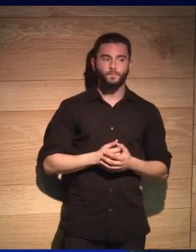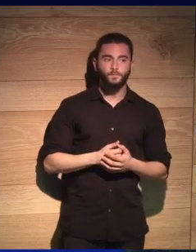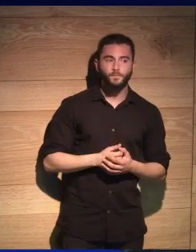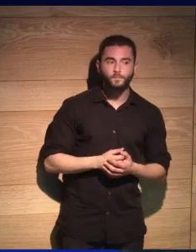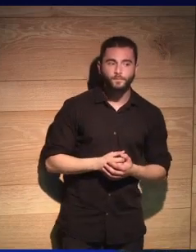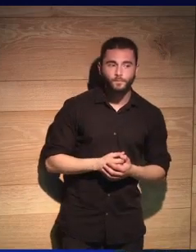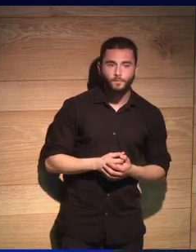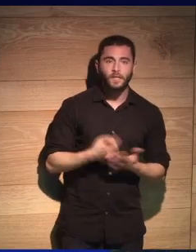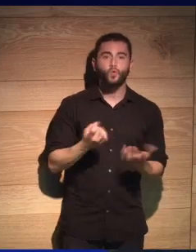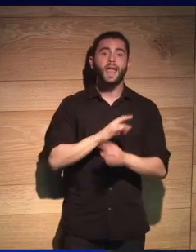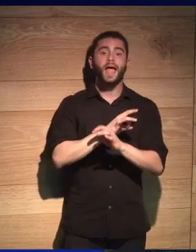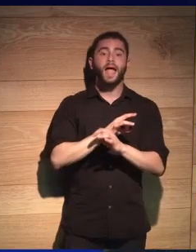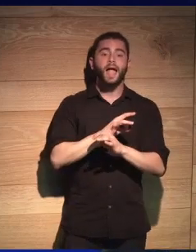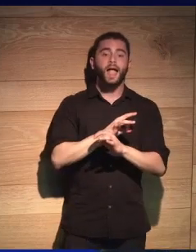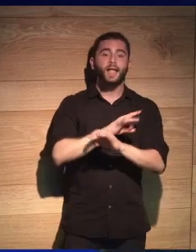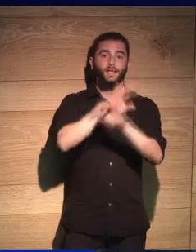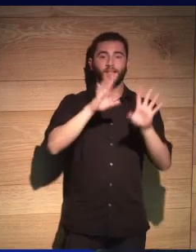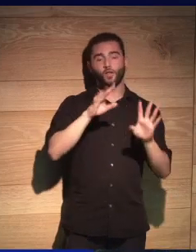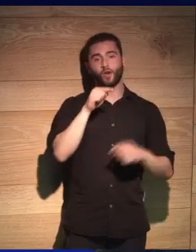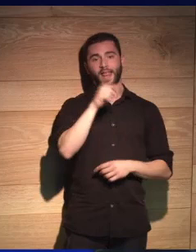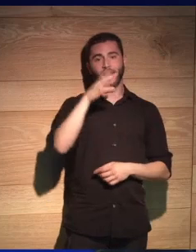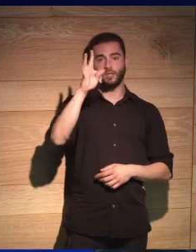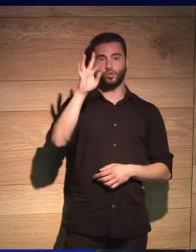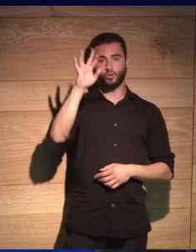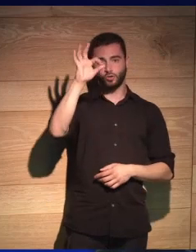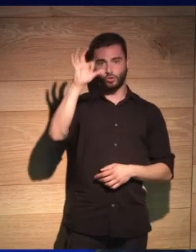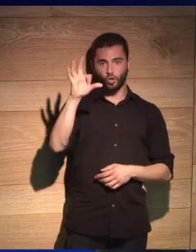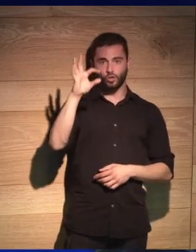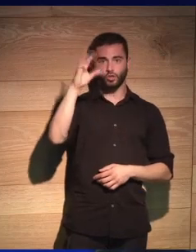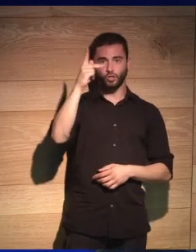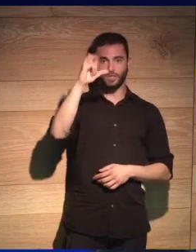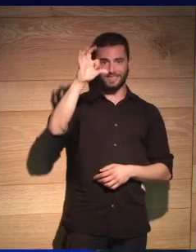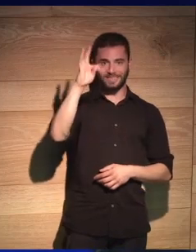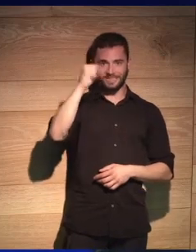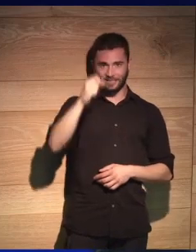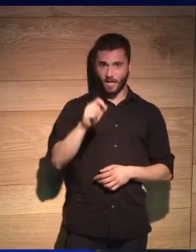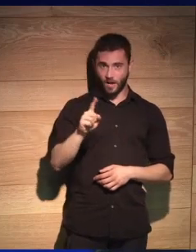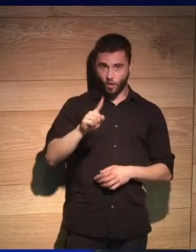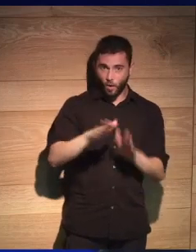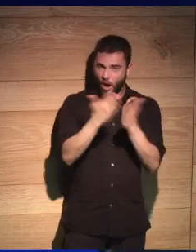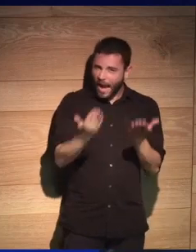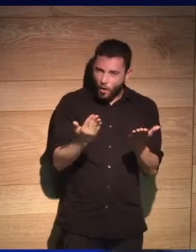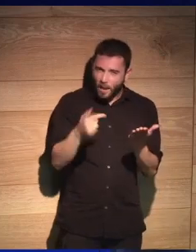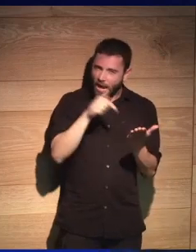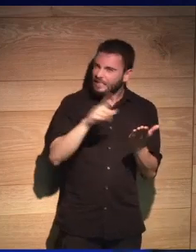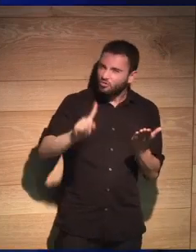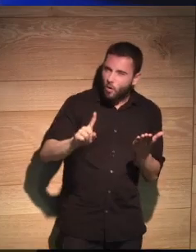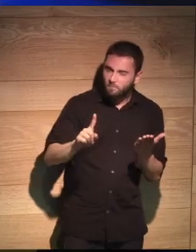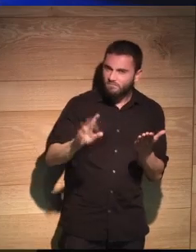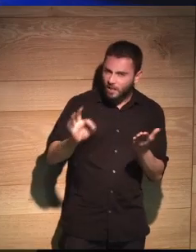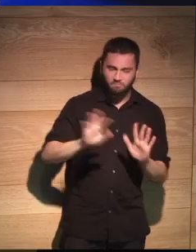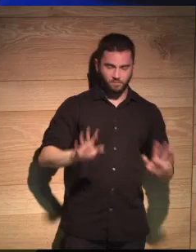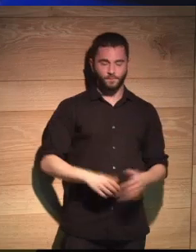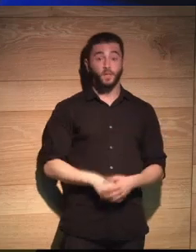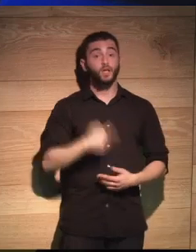acusación de que él se fue trotskista, aunque no sale en la novela, ¿no? Tal cual, ¿no? Yo creo que